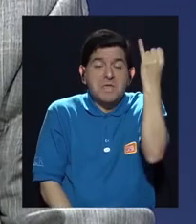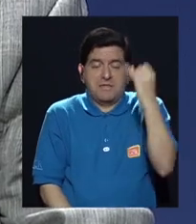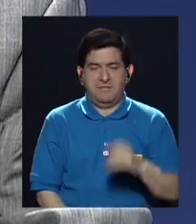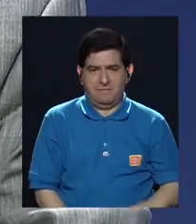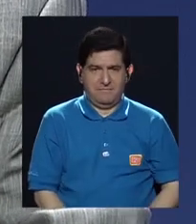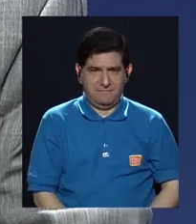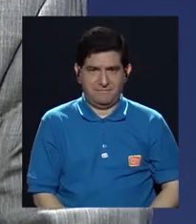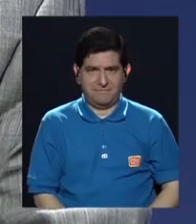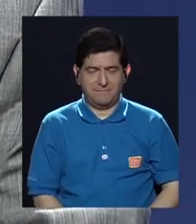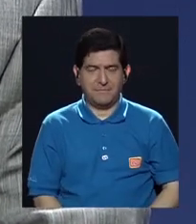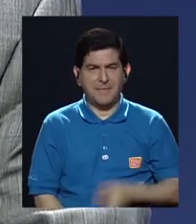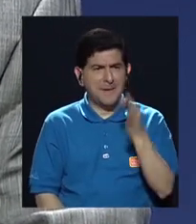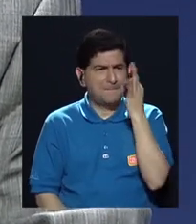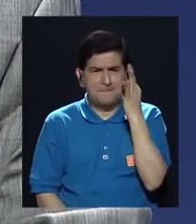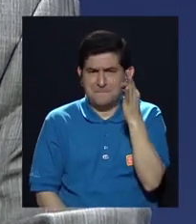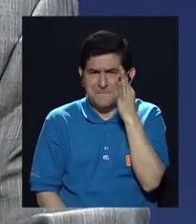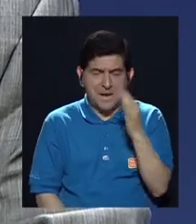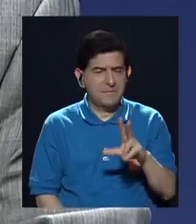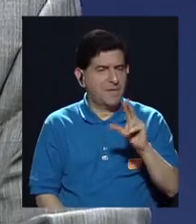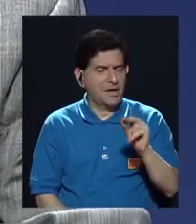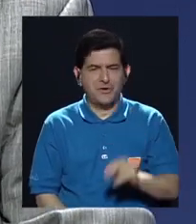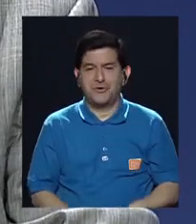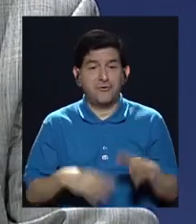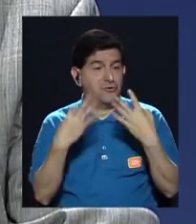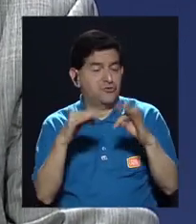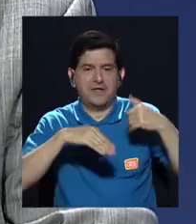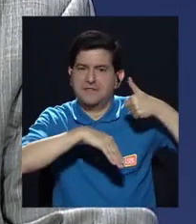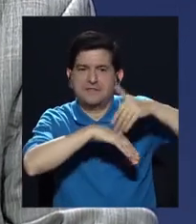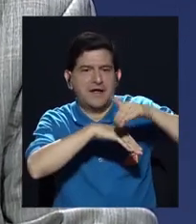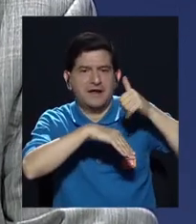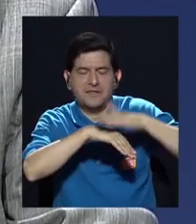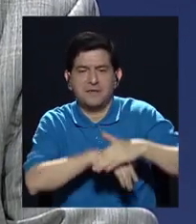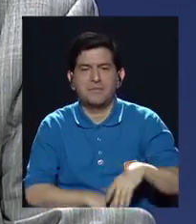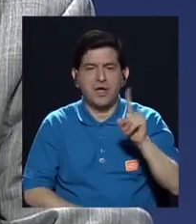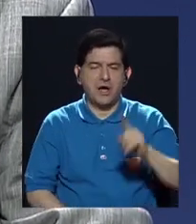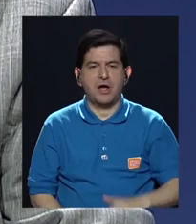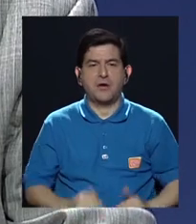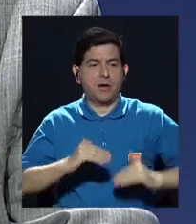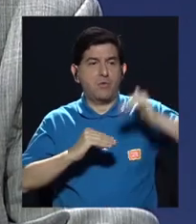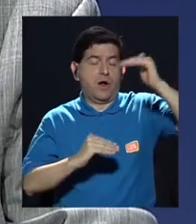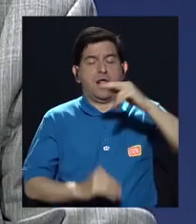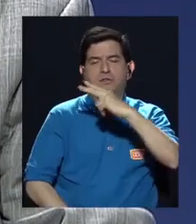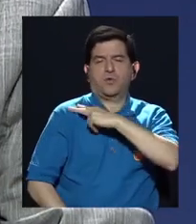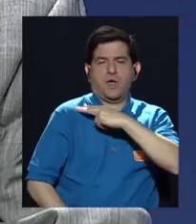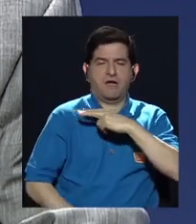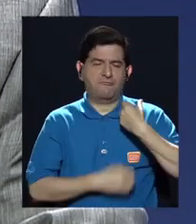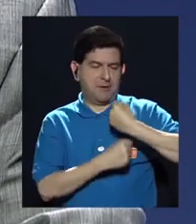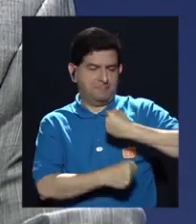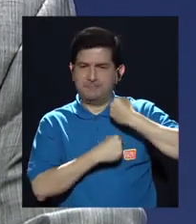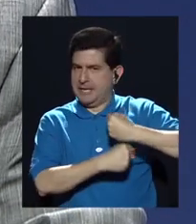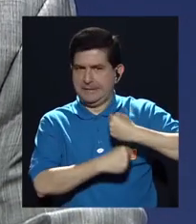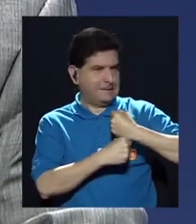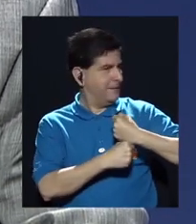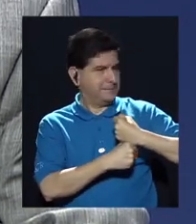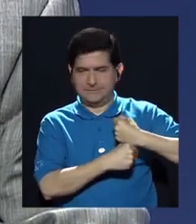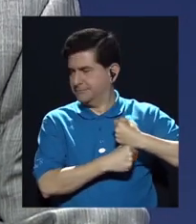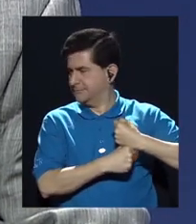mía, de por qué don Pepe no se la iba a jugar mandando a alguno de sus altos comandantes militares.